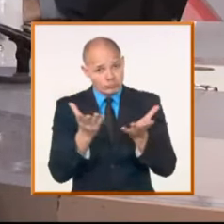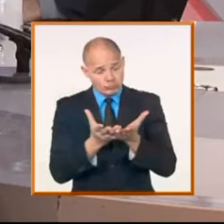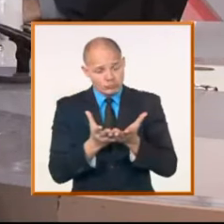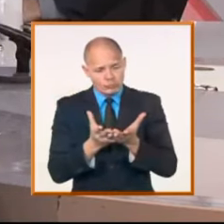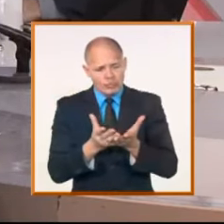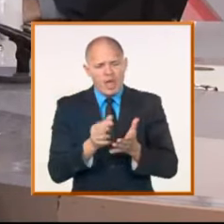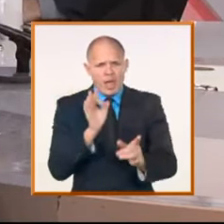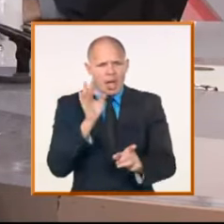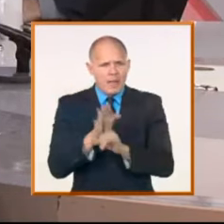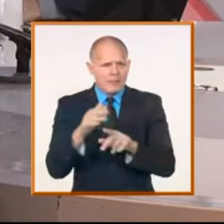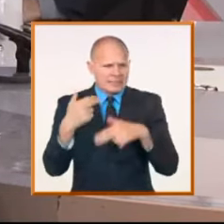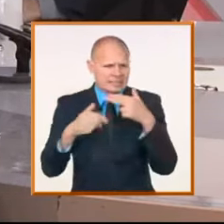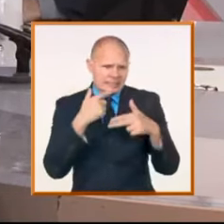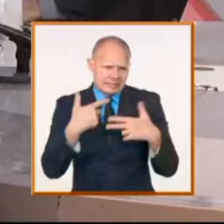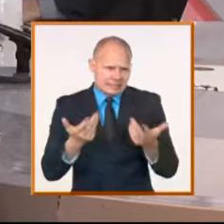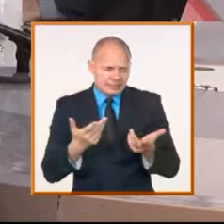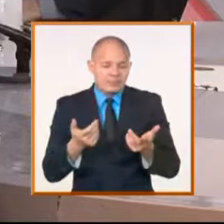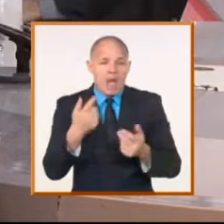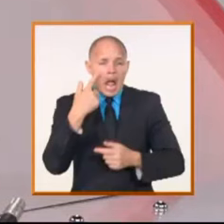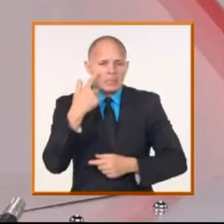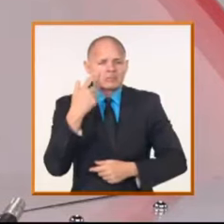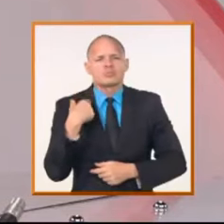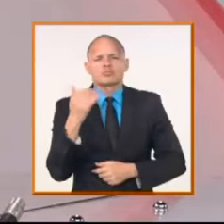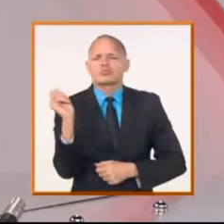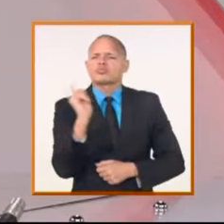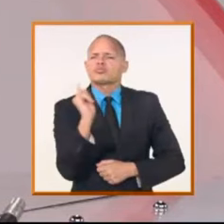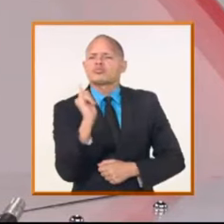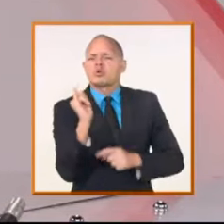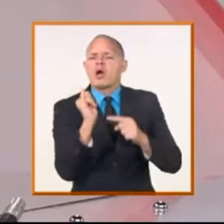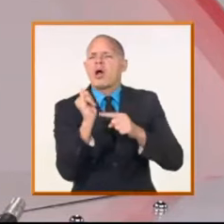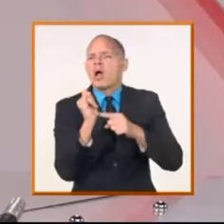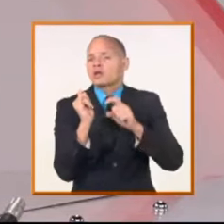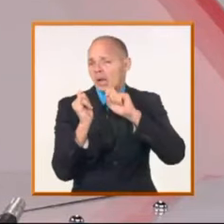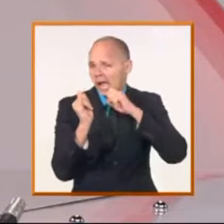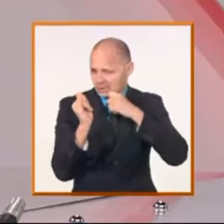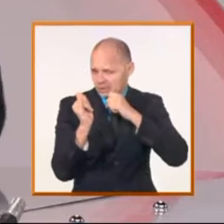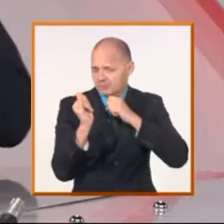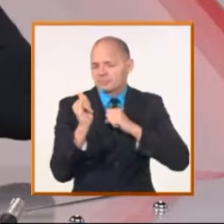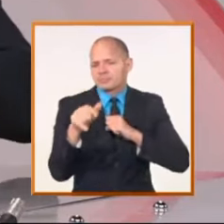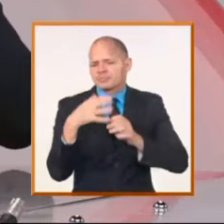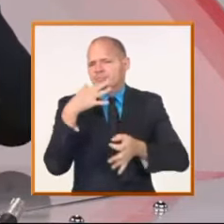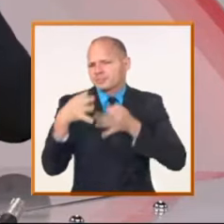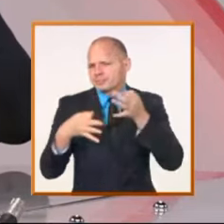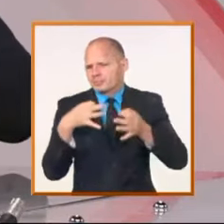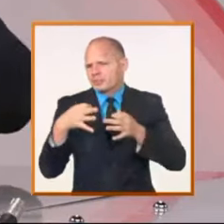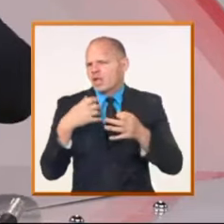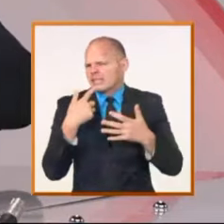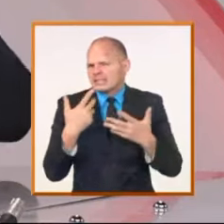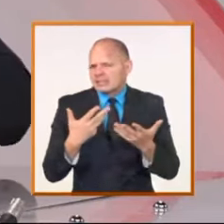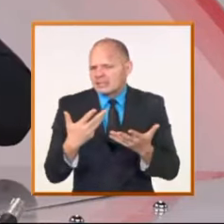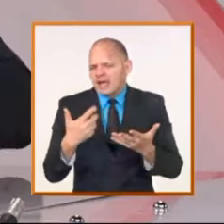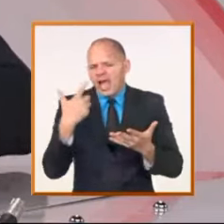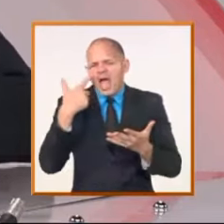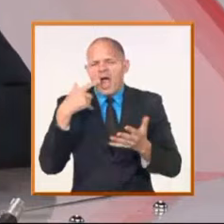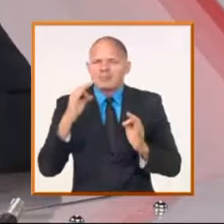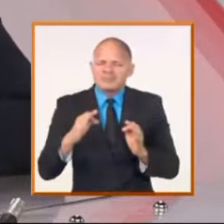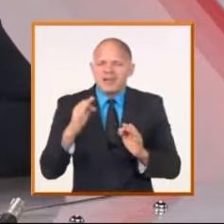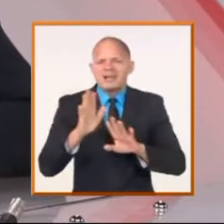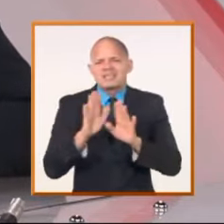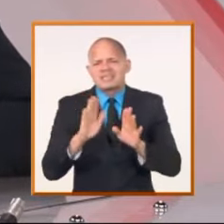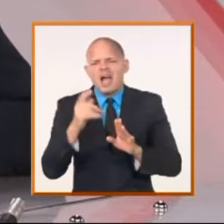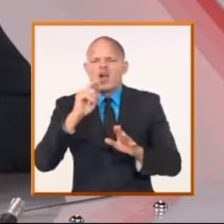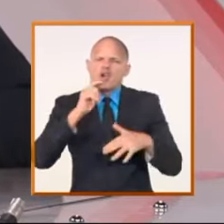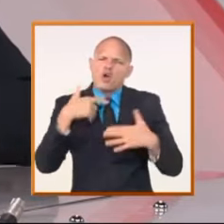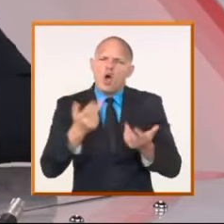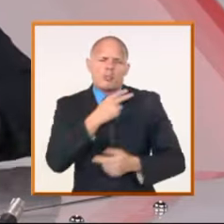reciente sobre una televisora estadounidense, hispana, pero estadounidense, que habla sobre el tema este de las encuestas y lo último